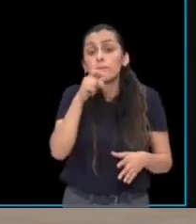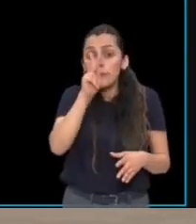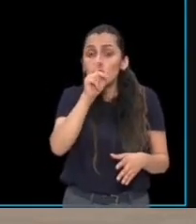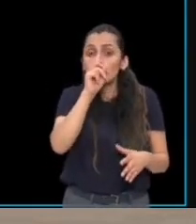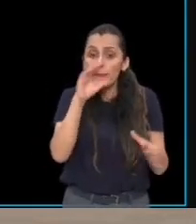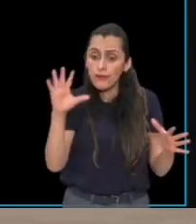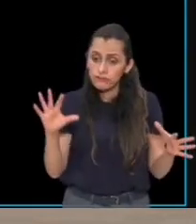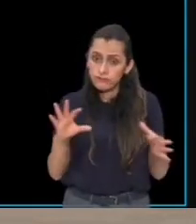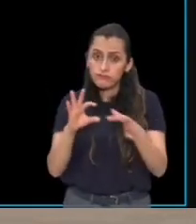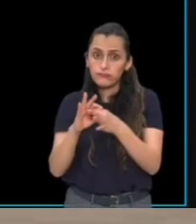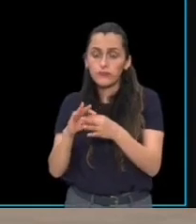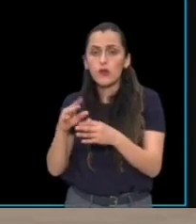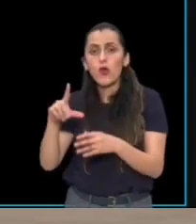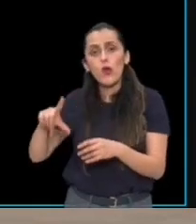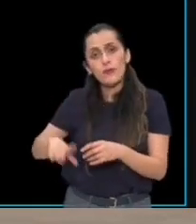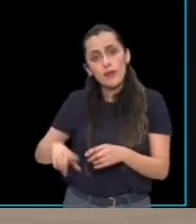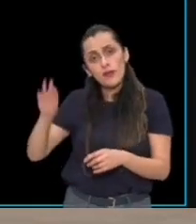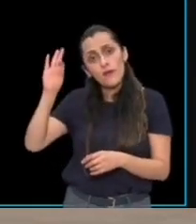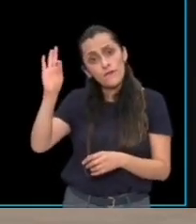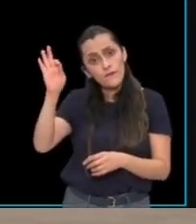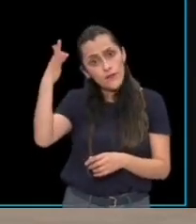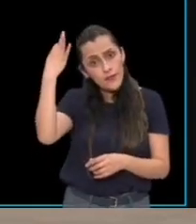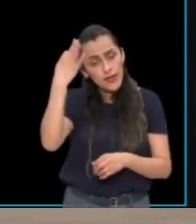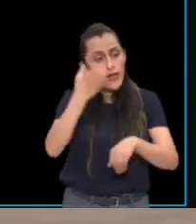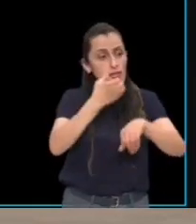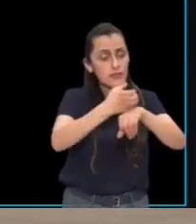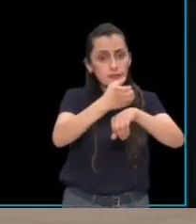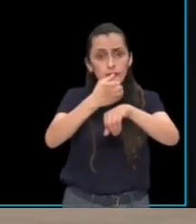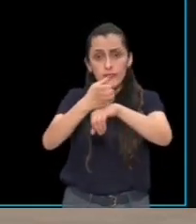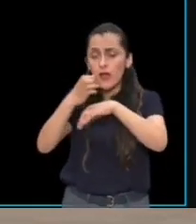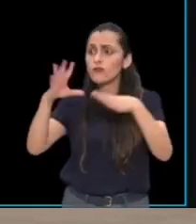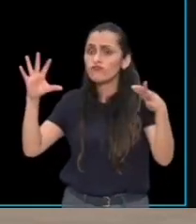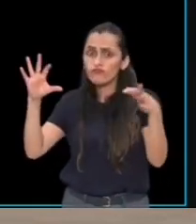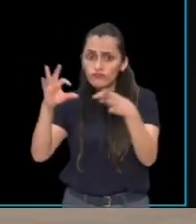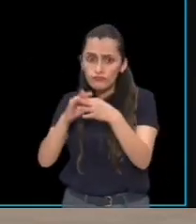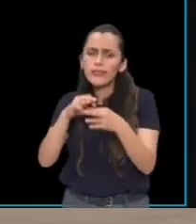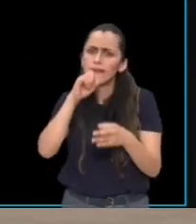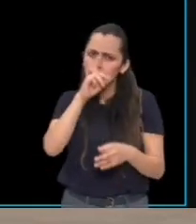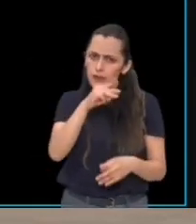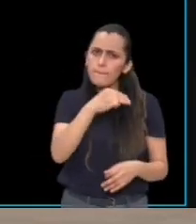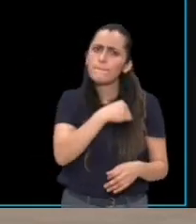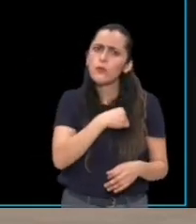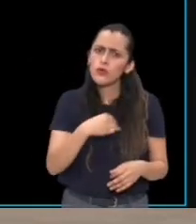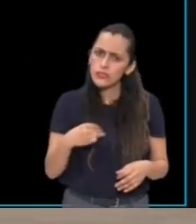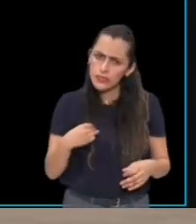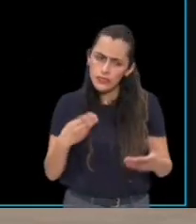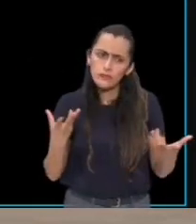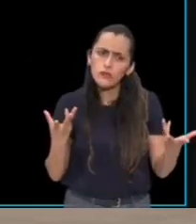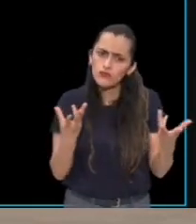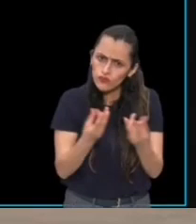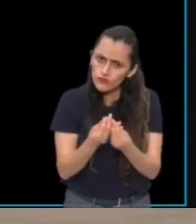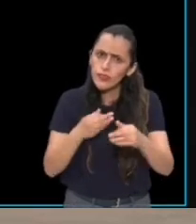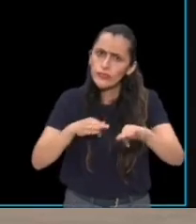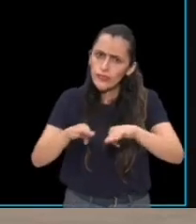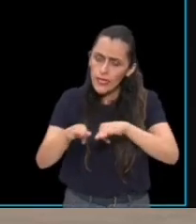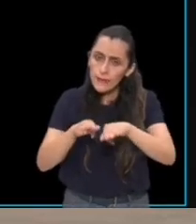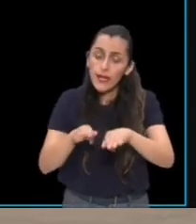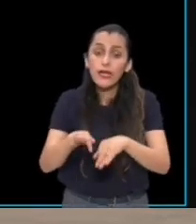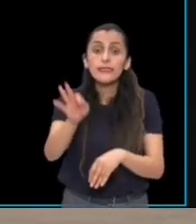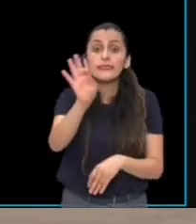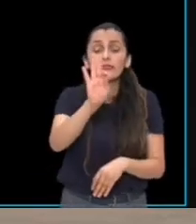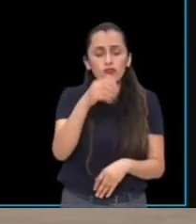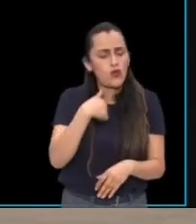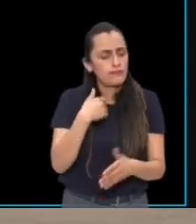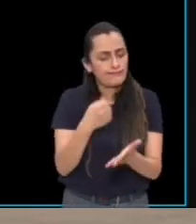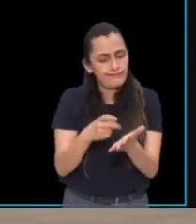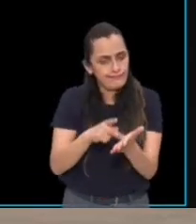entre el gobierno federal, el gobierno de los estados y también apostarle a los municipios. Al final del día, insisto, si pusiéramos en